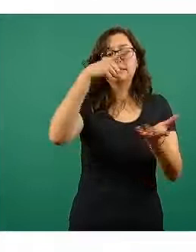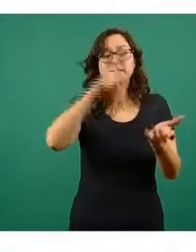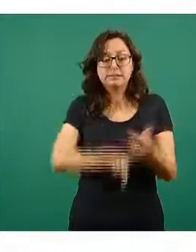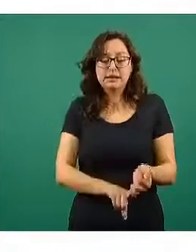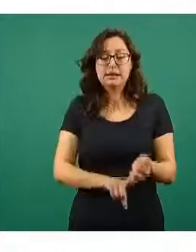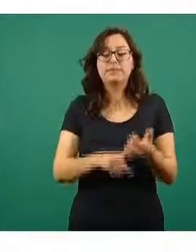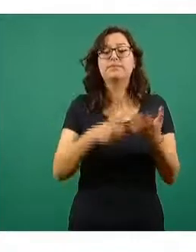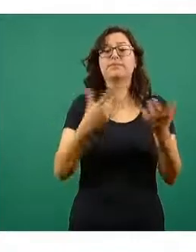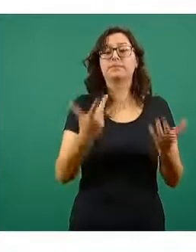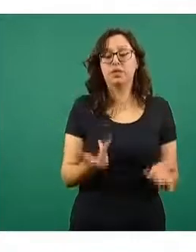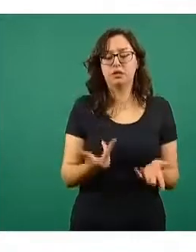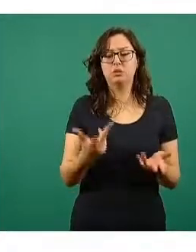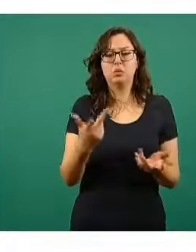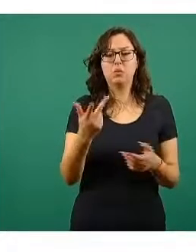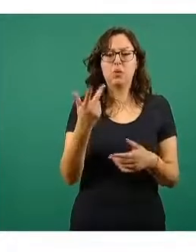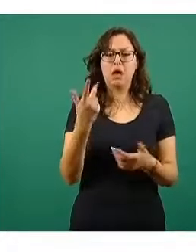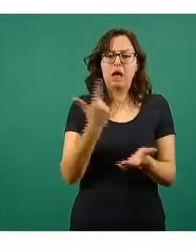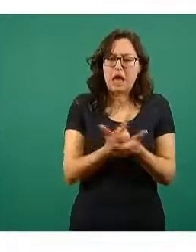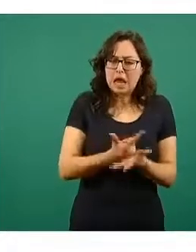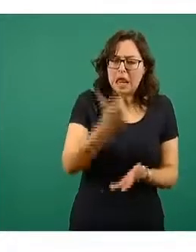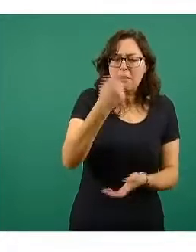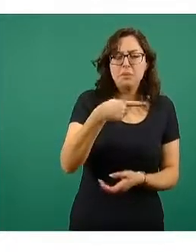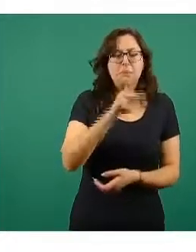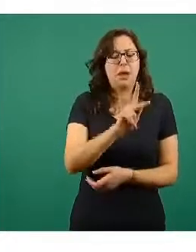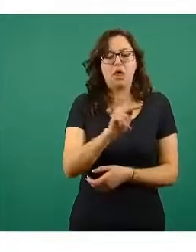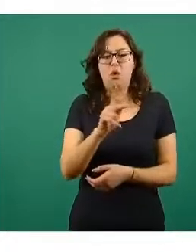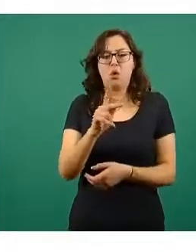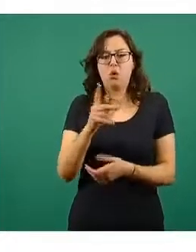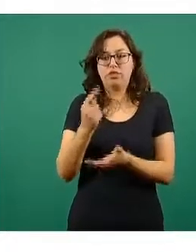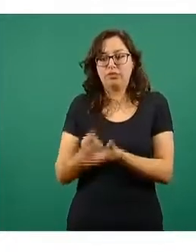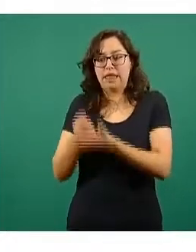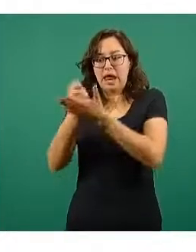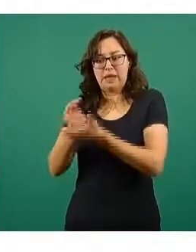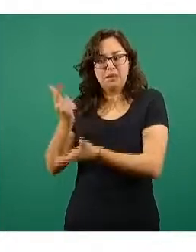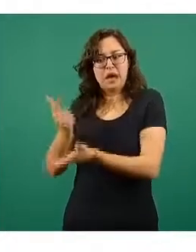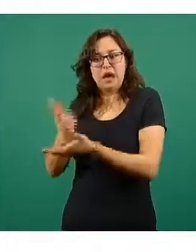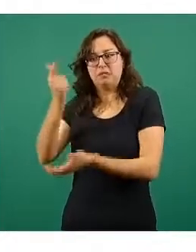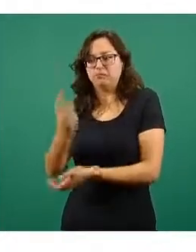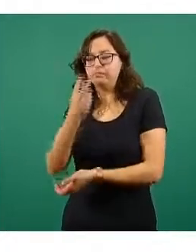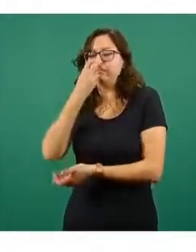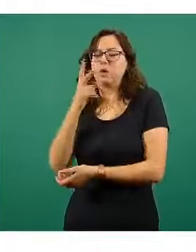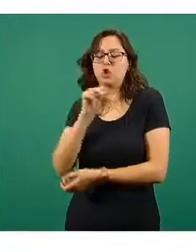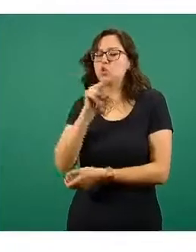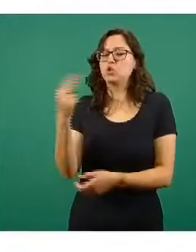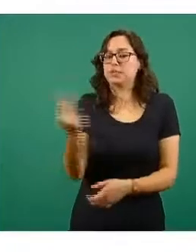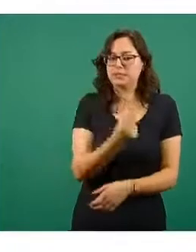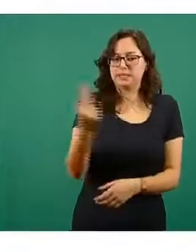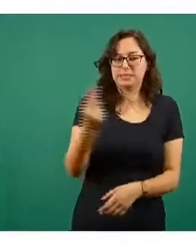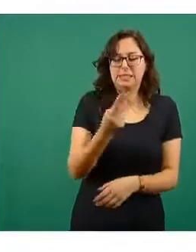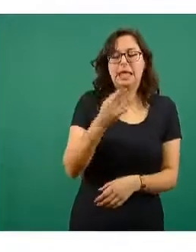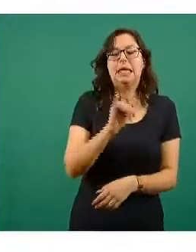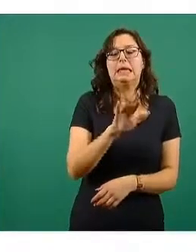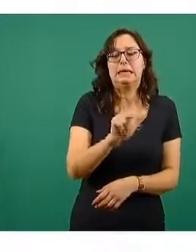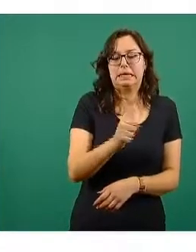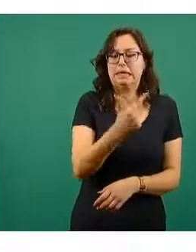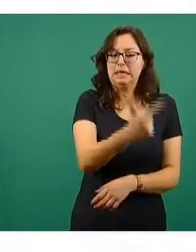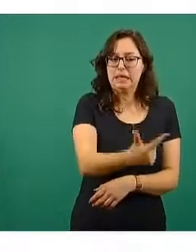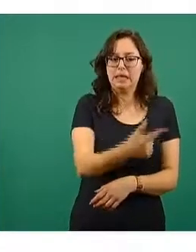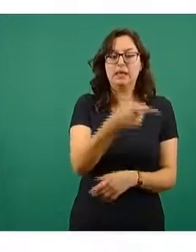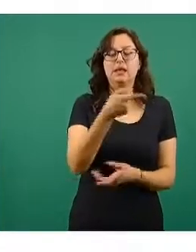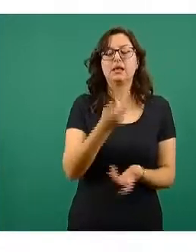críticos, 8 entidades federativas con más del 70%, este punto de corte que representa una